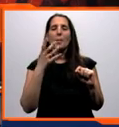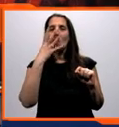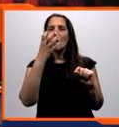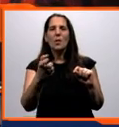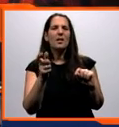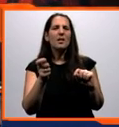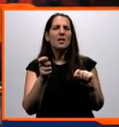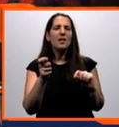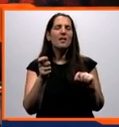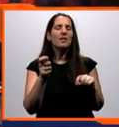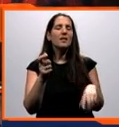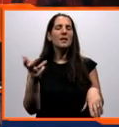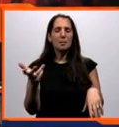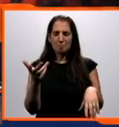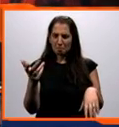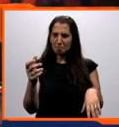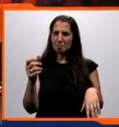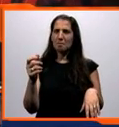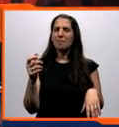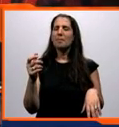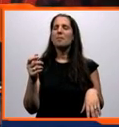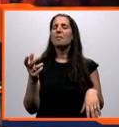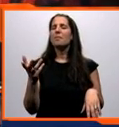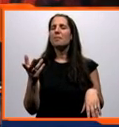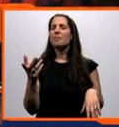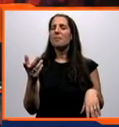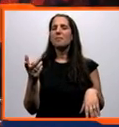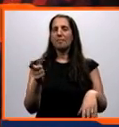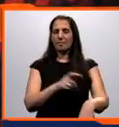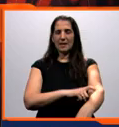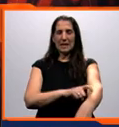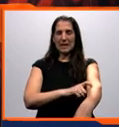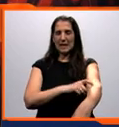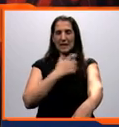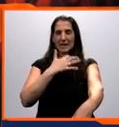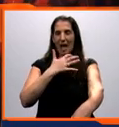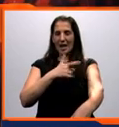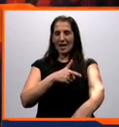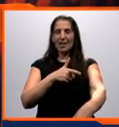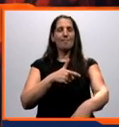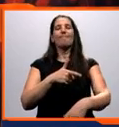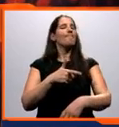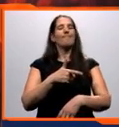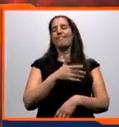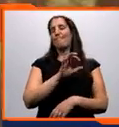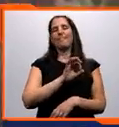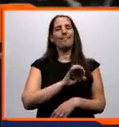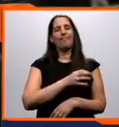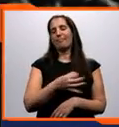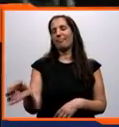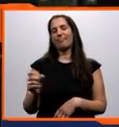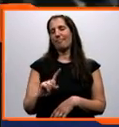a ganar y hay algo que no te cierra Qué es lo que no te cierra no es corredor de auto es un